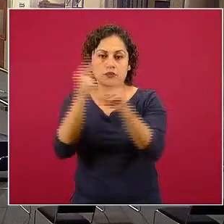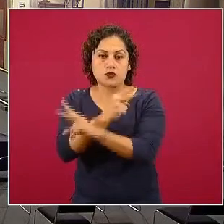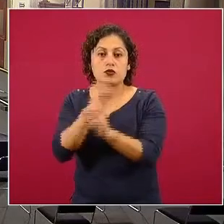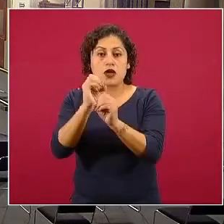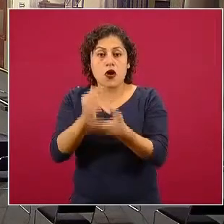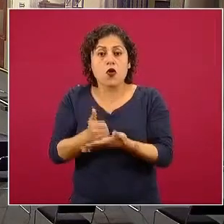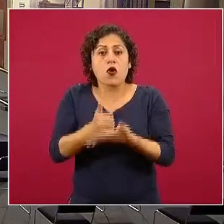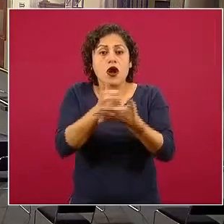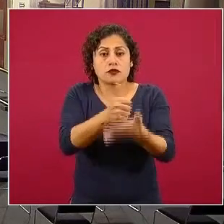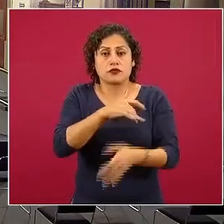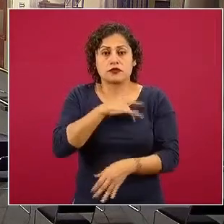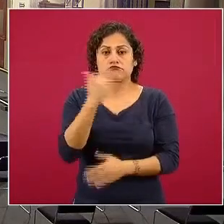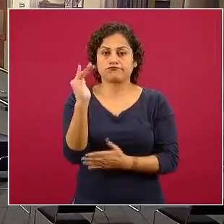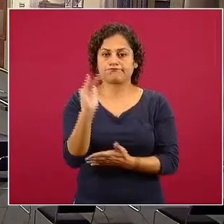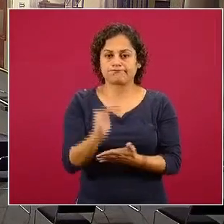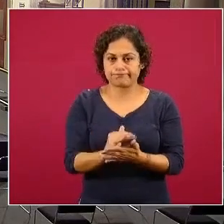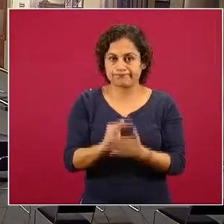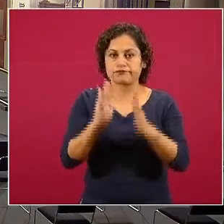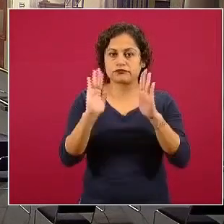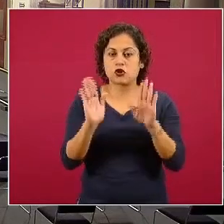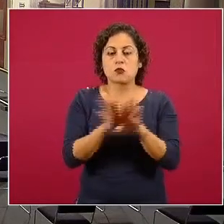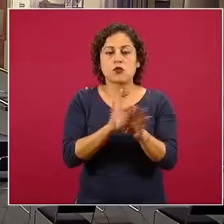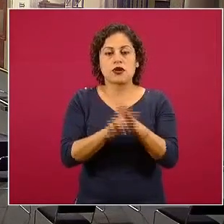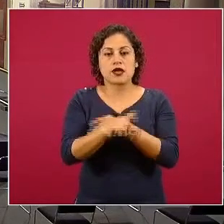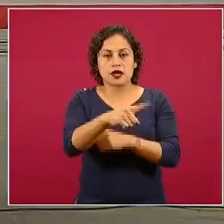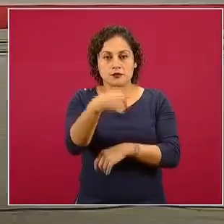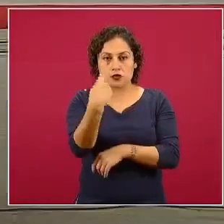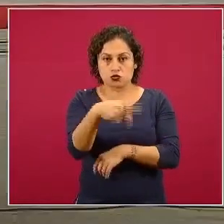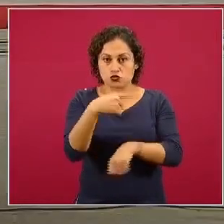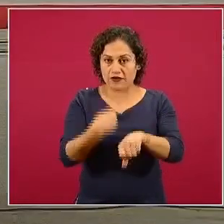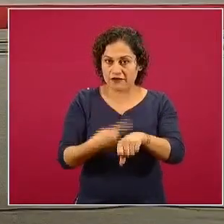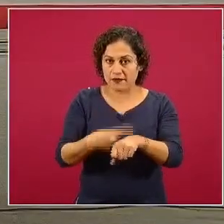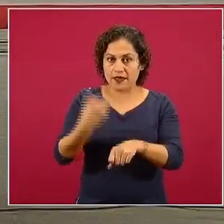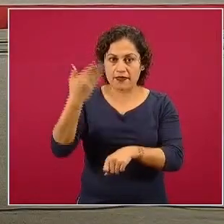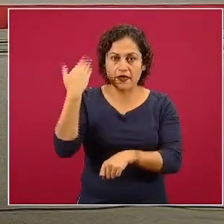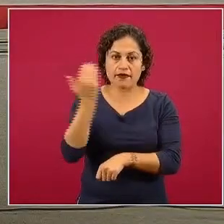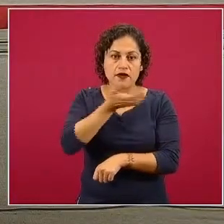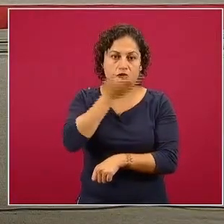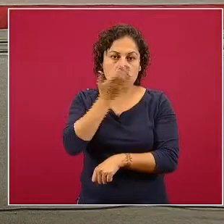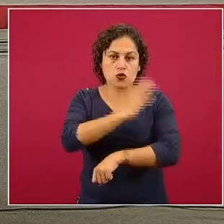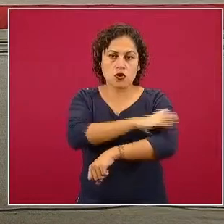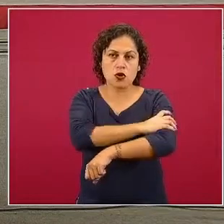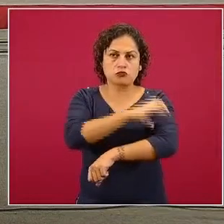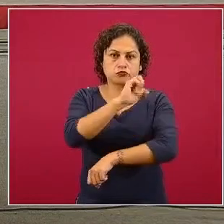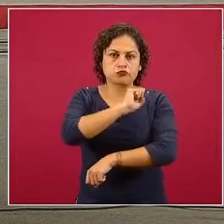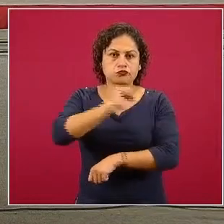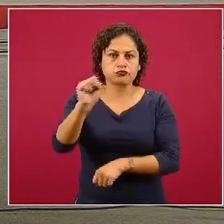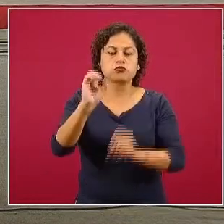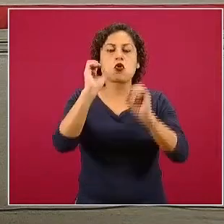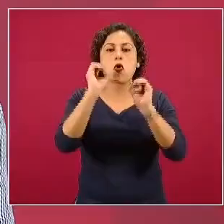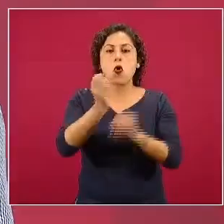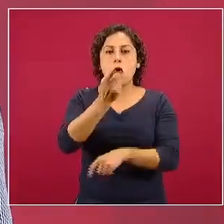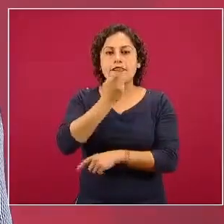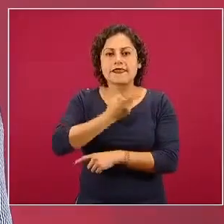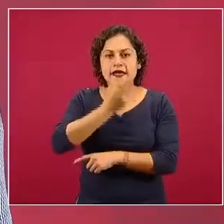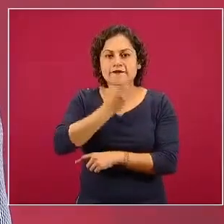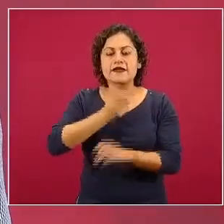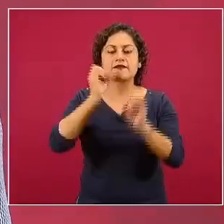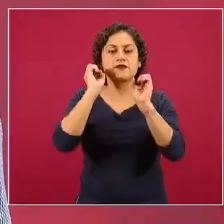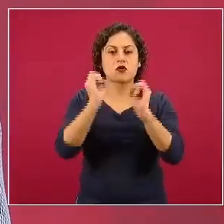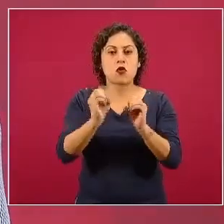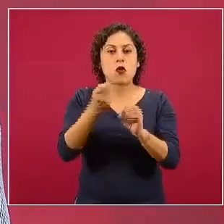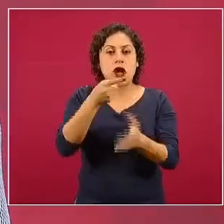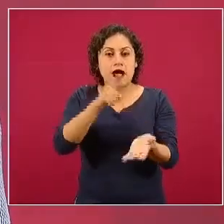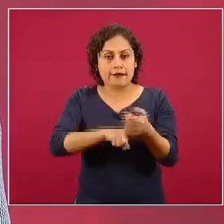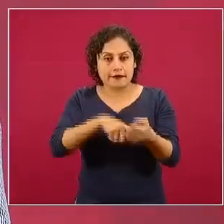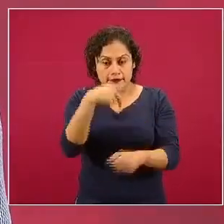sus comorbilidades, si está con cuadros hipertensivos, si está con una diabetes descontrolada, si tiene la inmunidad en